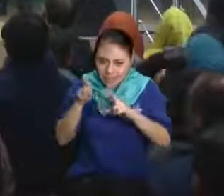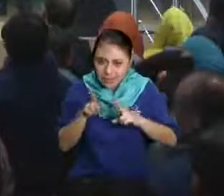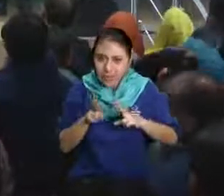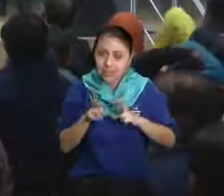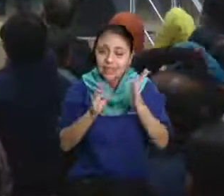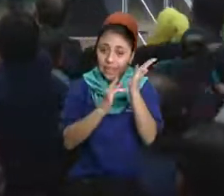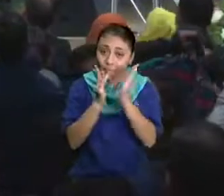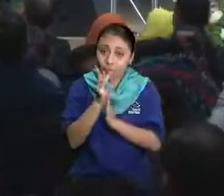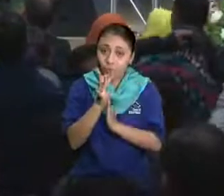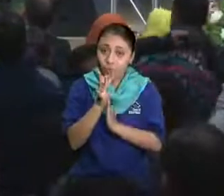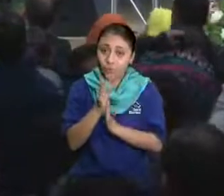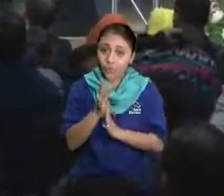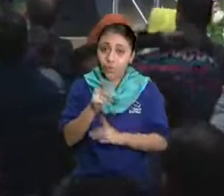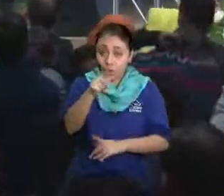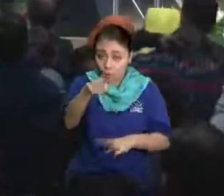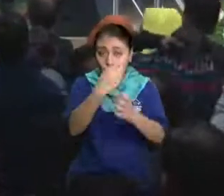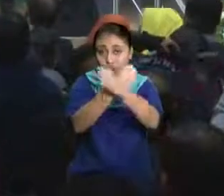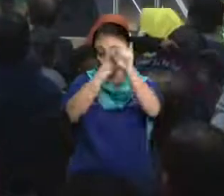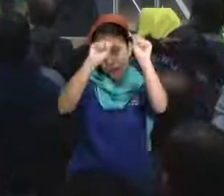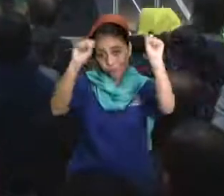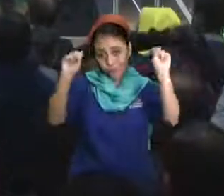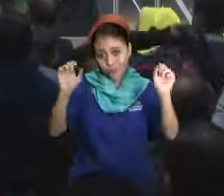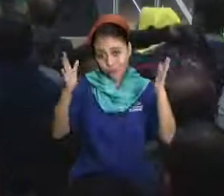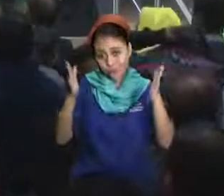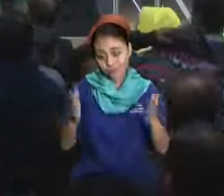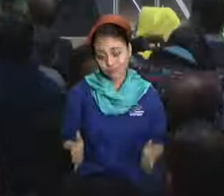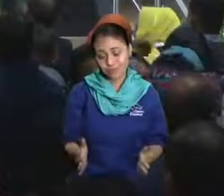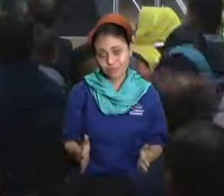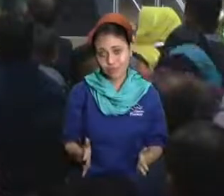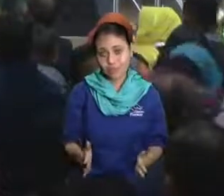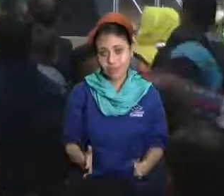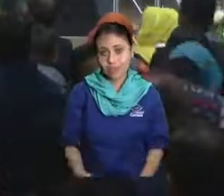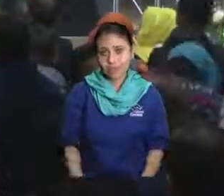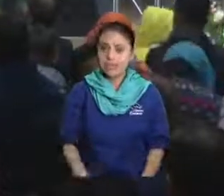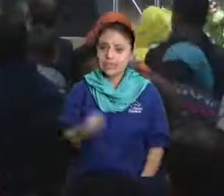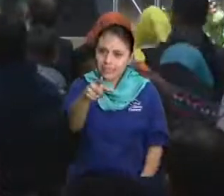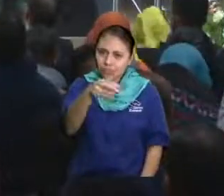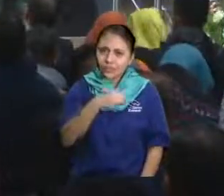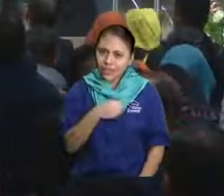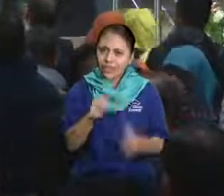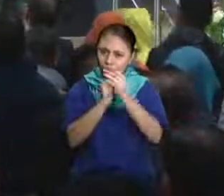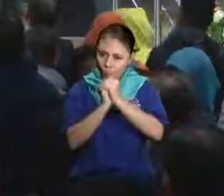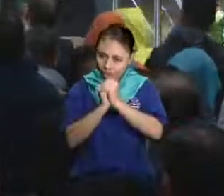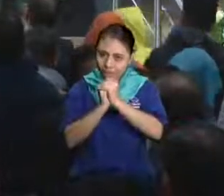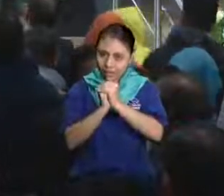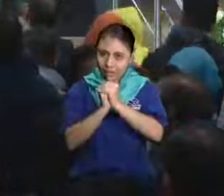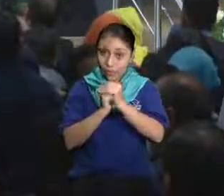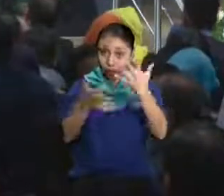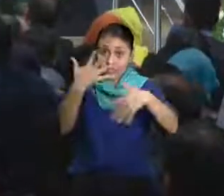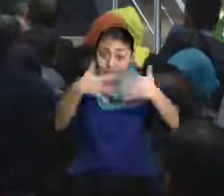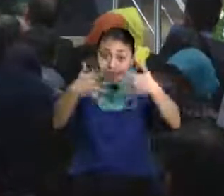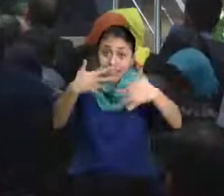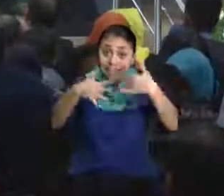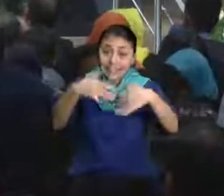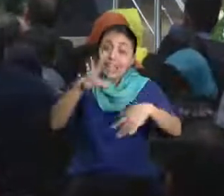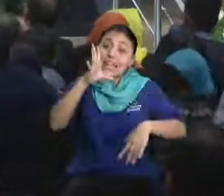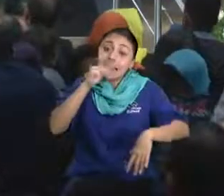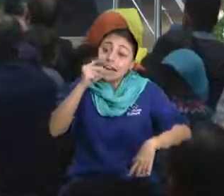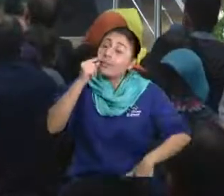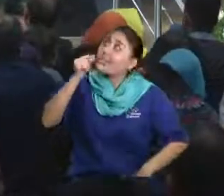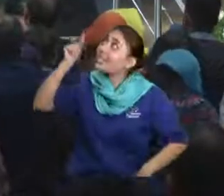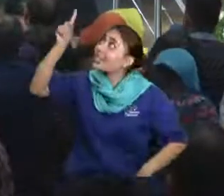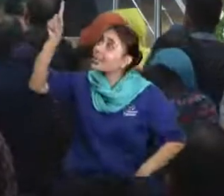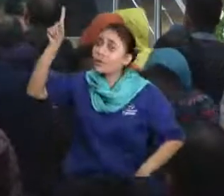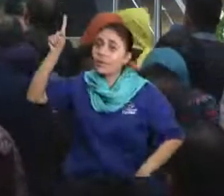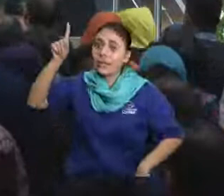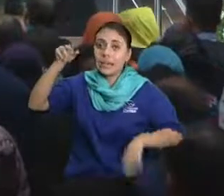no termine este año completamente sin conocerlo. Es una gran bendición. Y cuando nosotros hacemos la invitación para que la